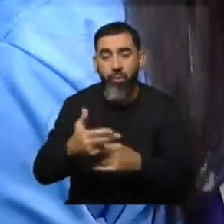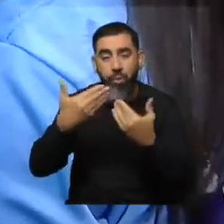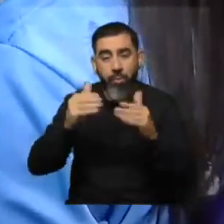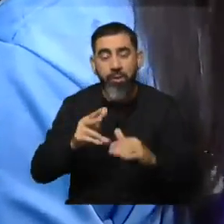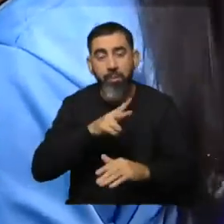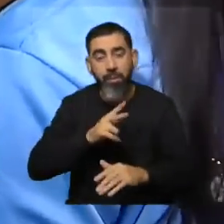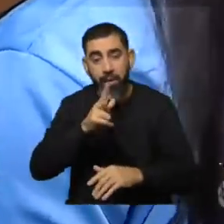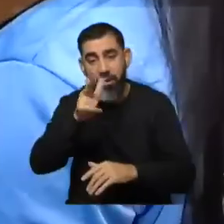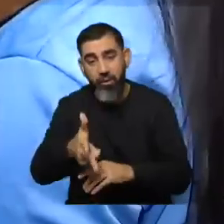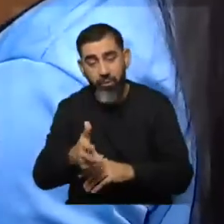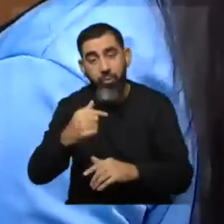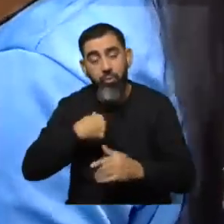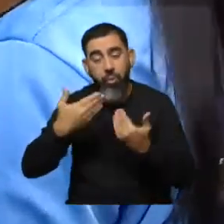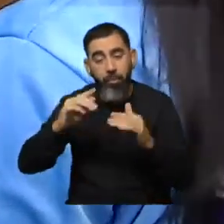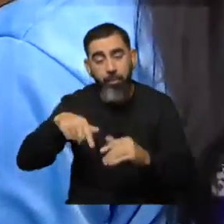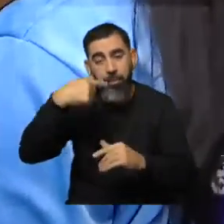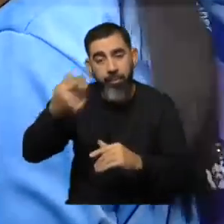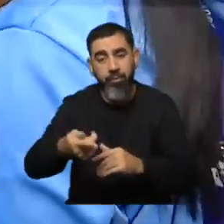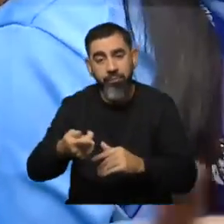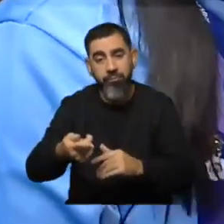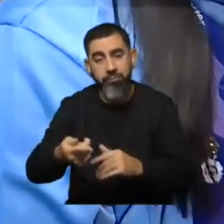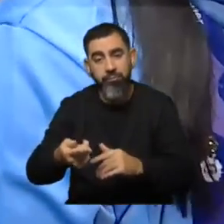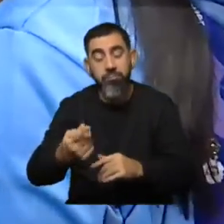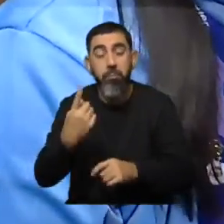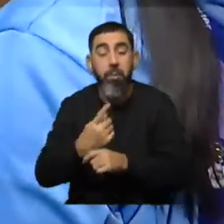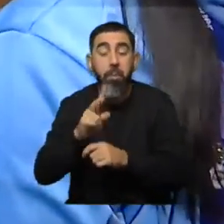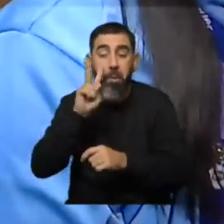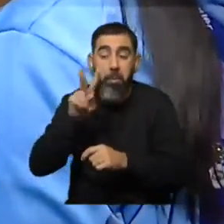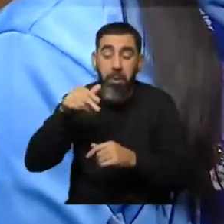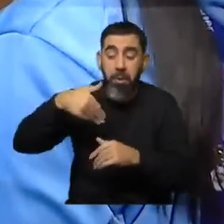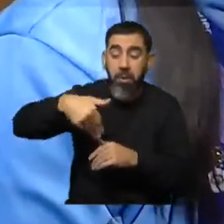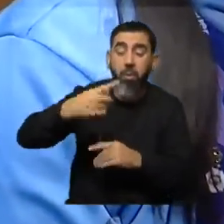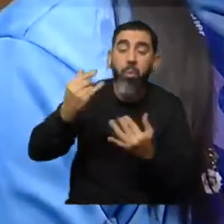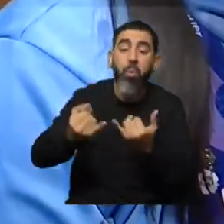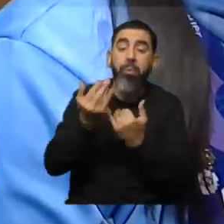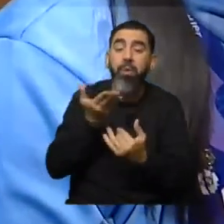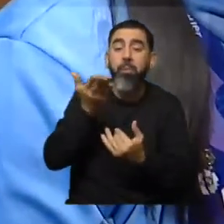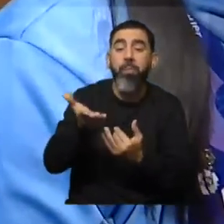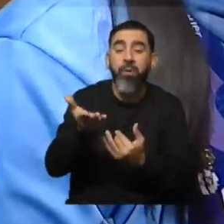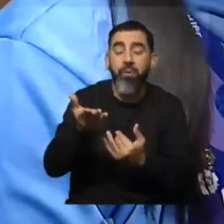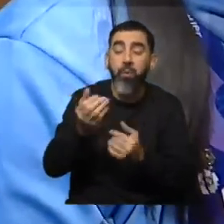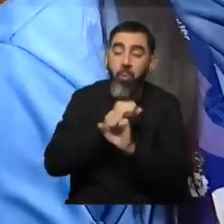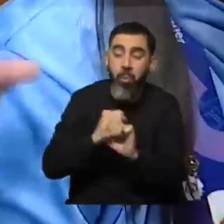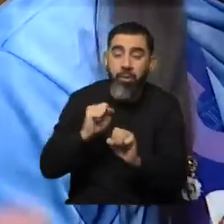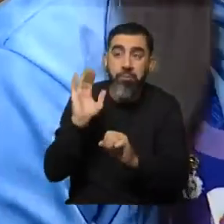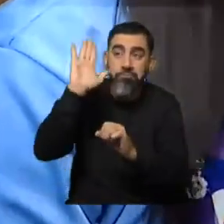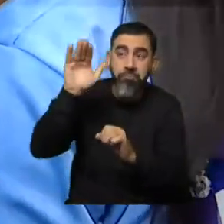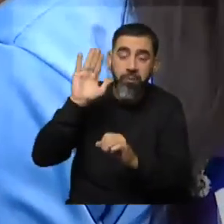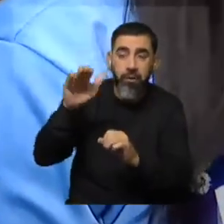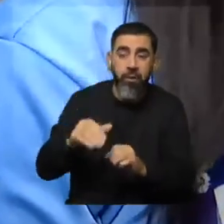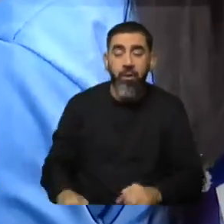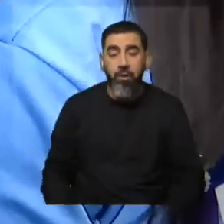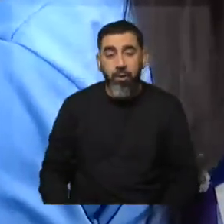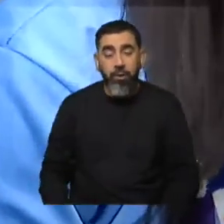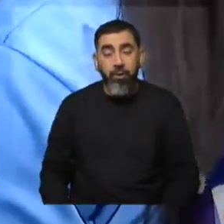a jugar y después empecé yo allí fui como espectadora y un día le pedí ahí a Rubén para si podía tirar unos tiros empecé